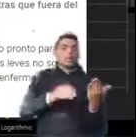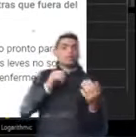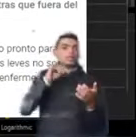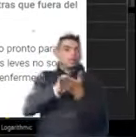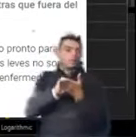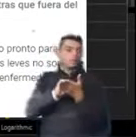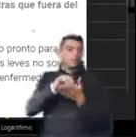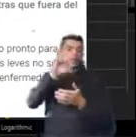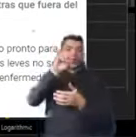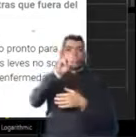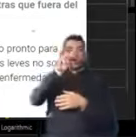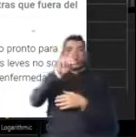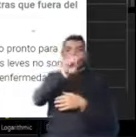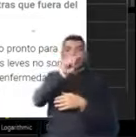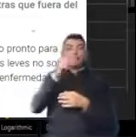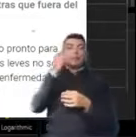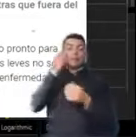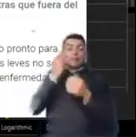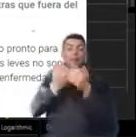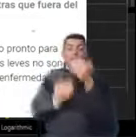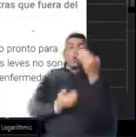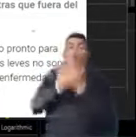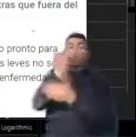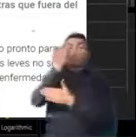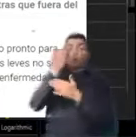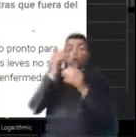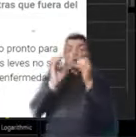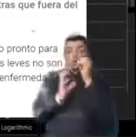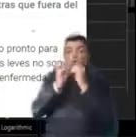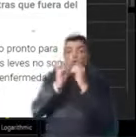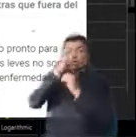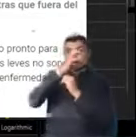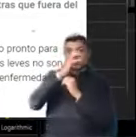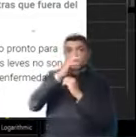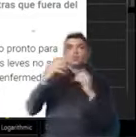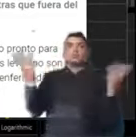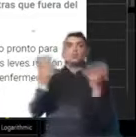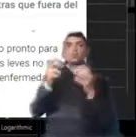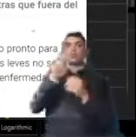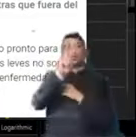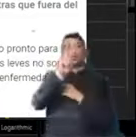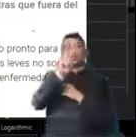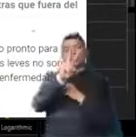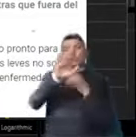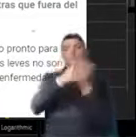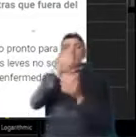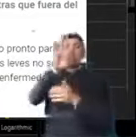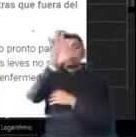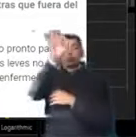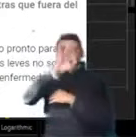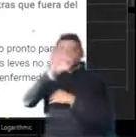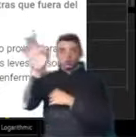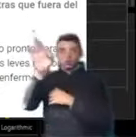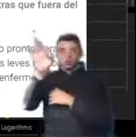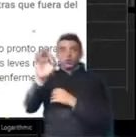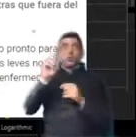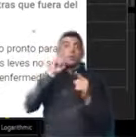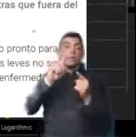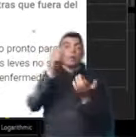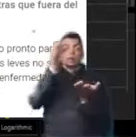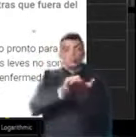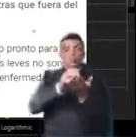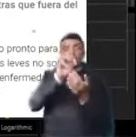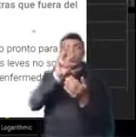los contagiados se sitúa entre el 2 al 4%, pero en Wuhan, mientras que fuera del área de esta ciudad se reduce